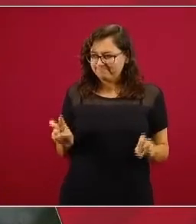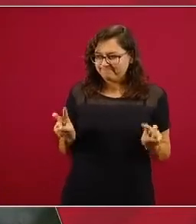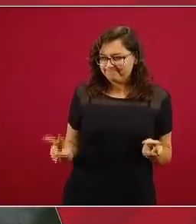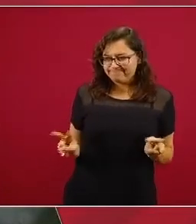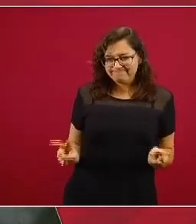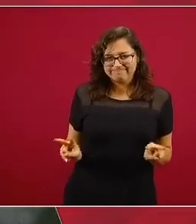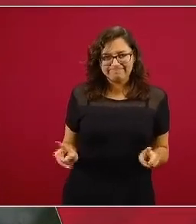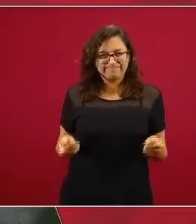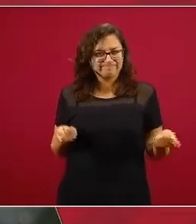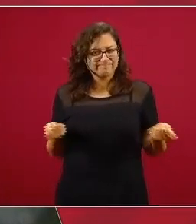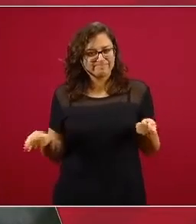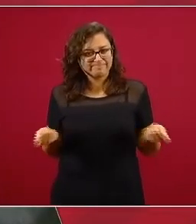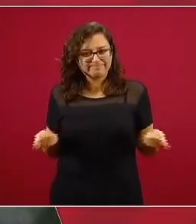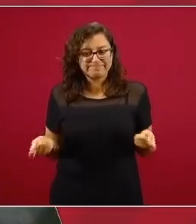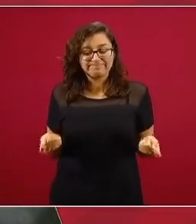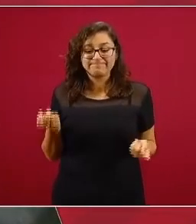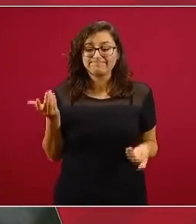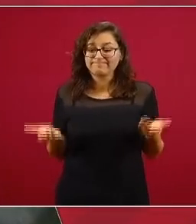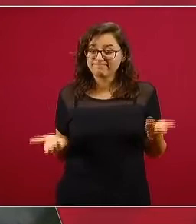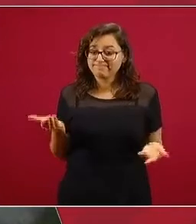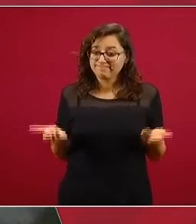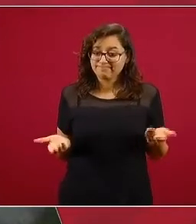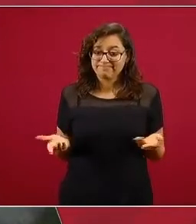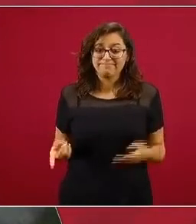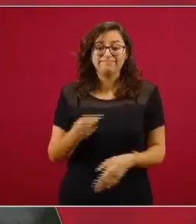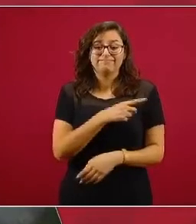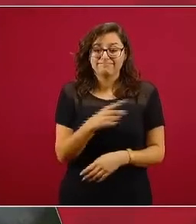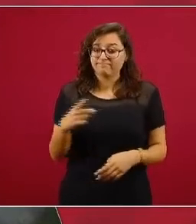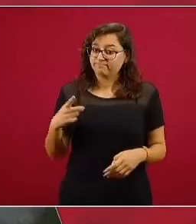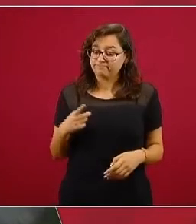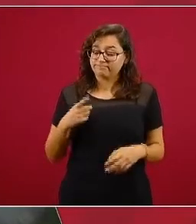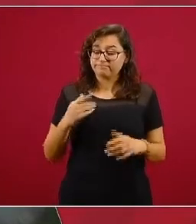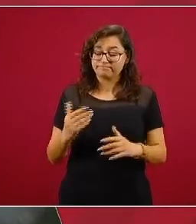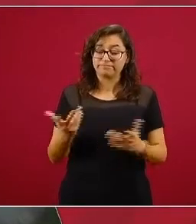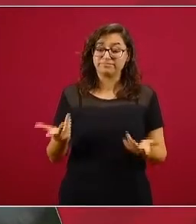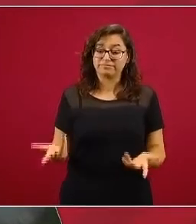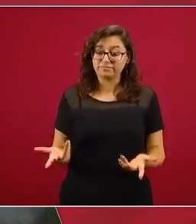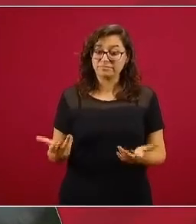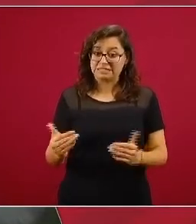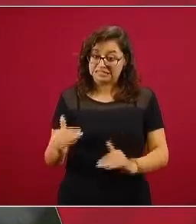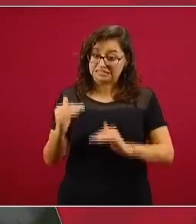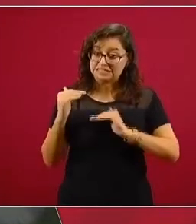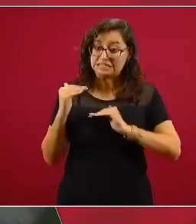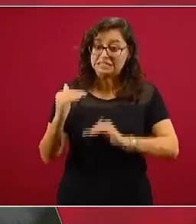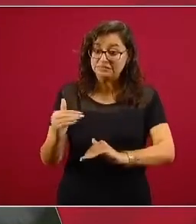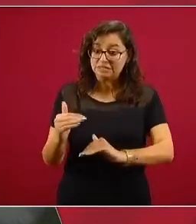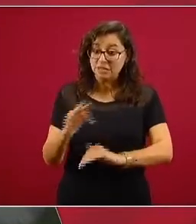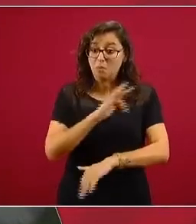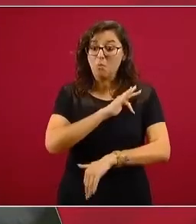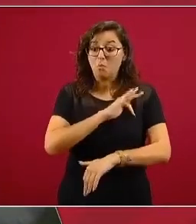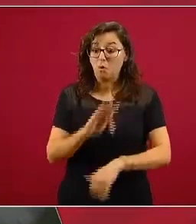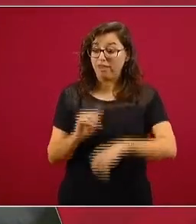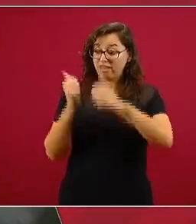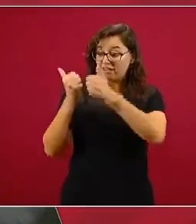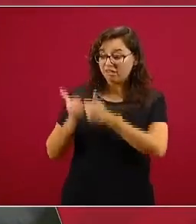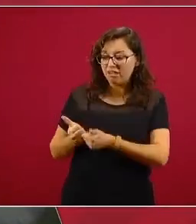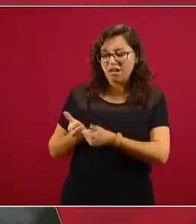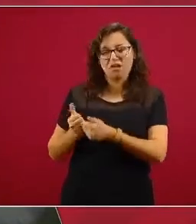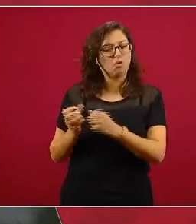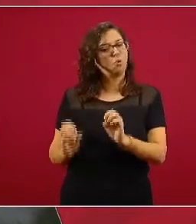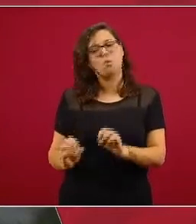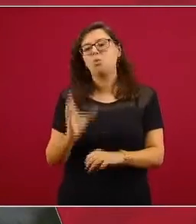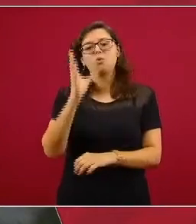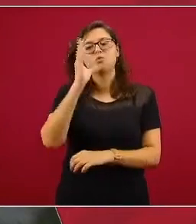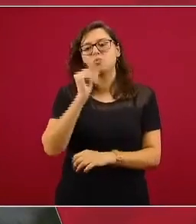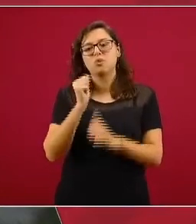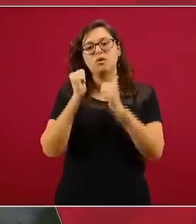realidad socioeconómica de México y esto establece los límites de la posibilidad de mantener